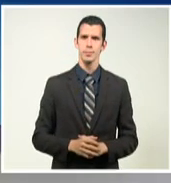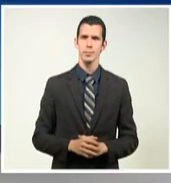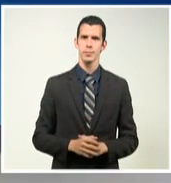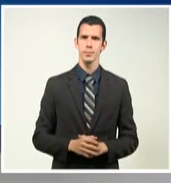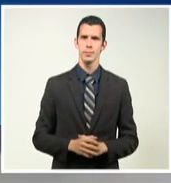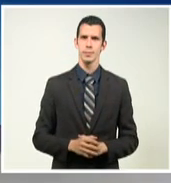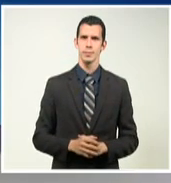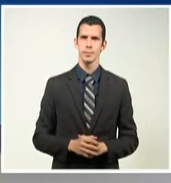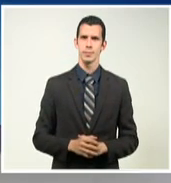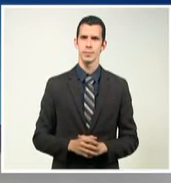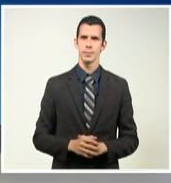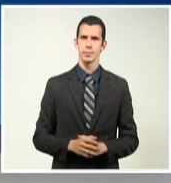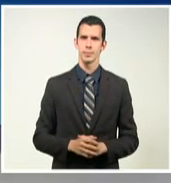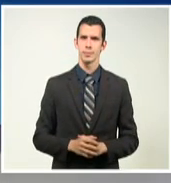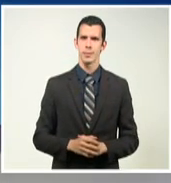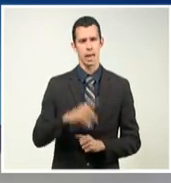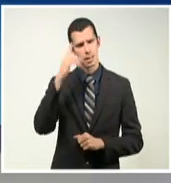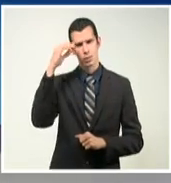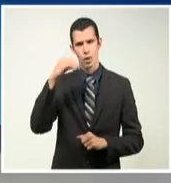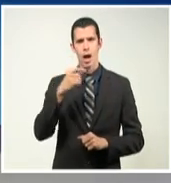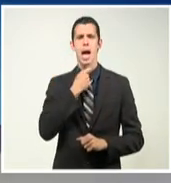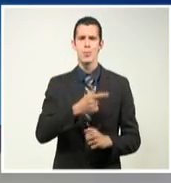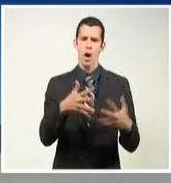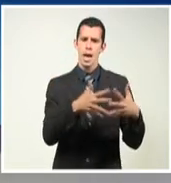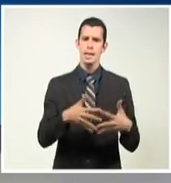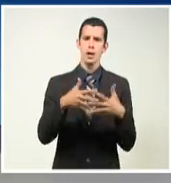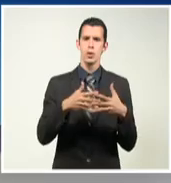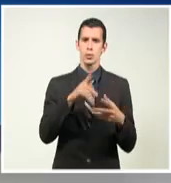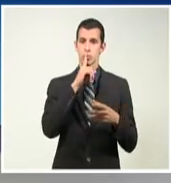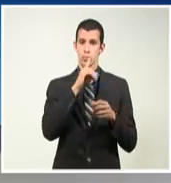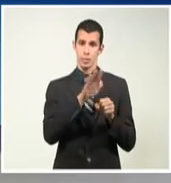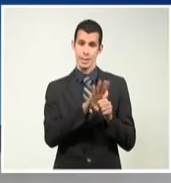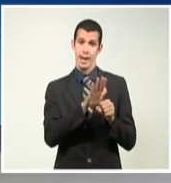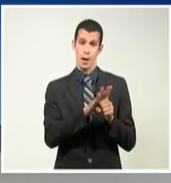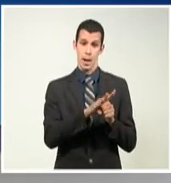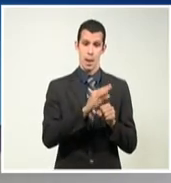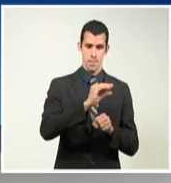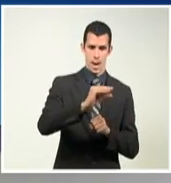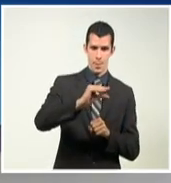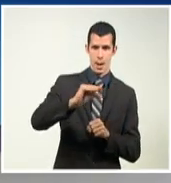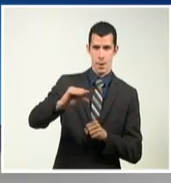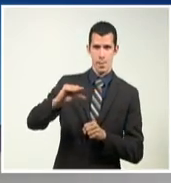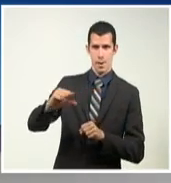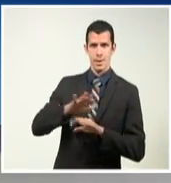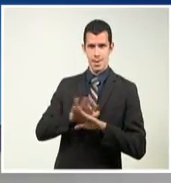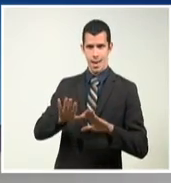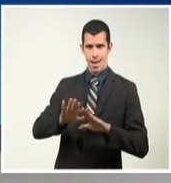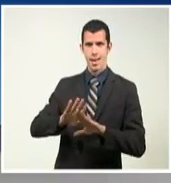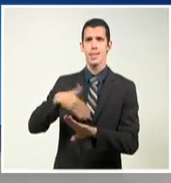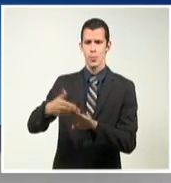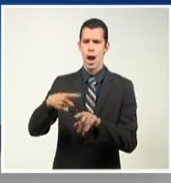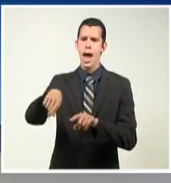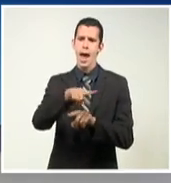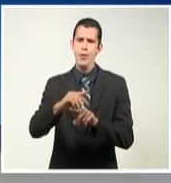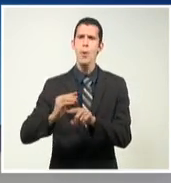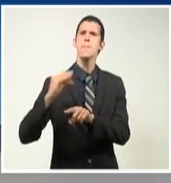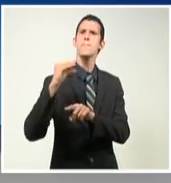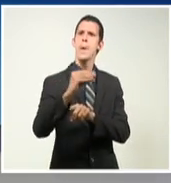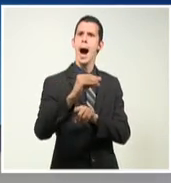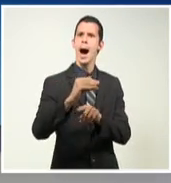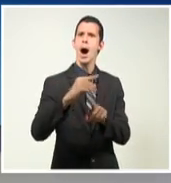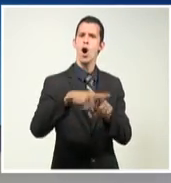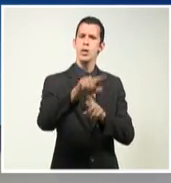otra. Los patrocinadores y organizadores son también los mismos. Las agencias estadounidenses, oigan, funcionan